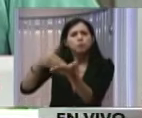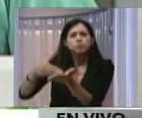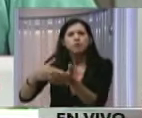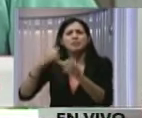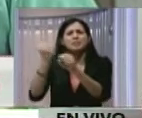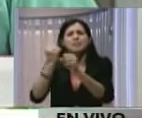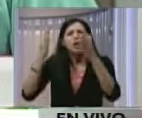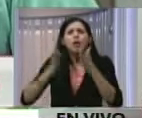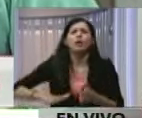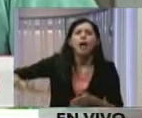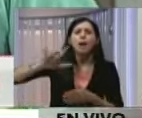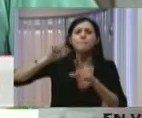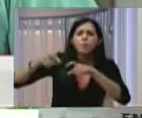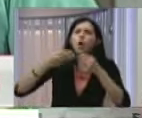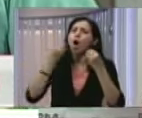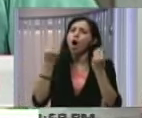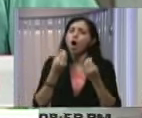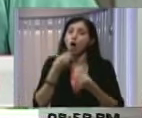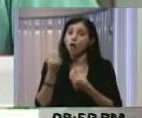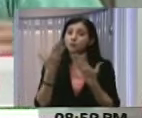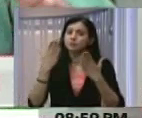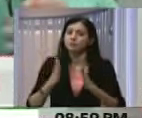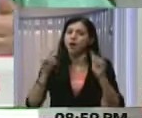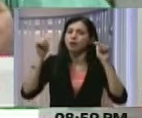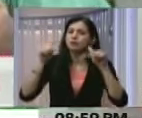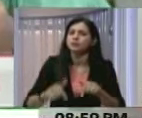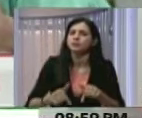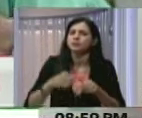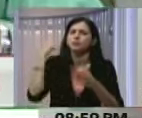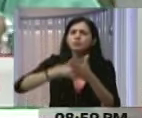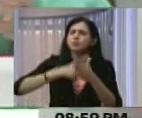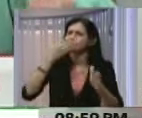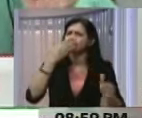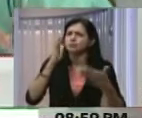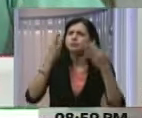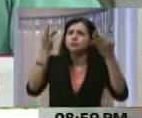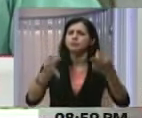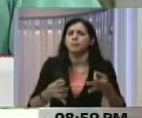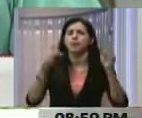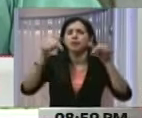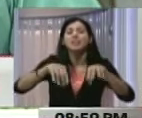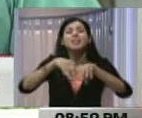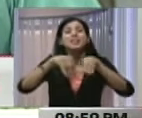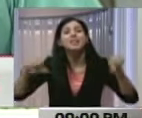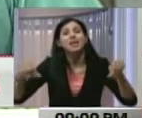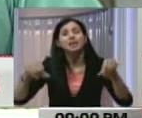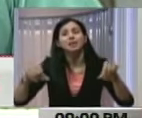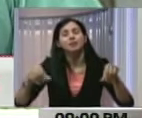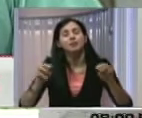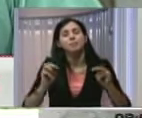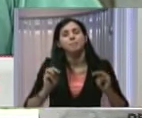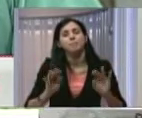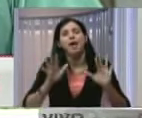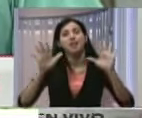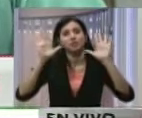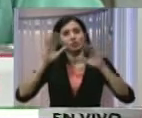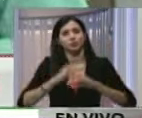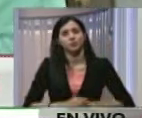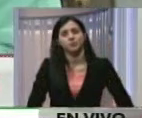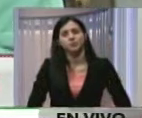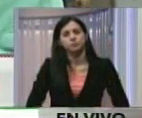los jóvenes, los que vamos a luchar siempre y por siempre en esta tierra maravillosa. Estamos